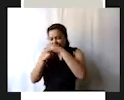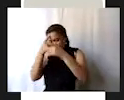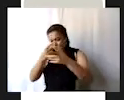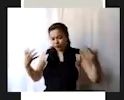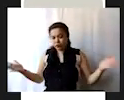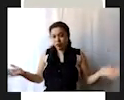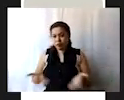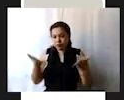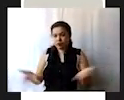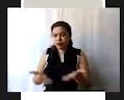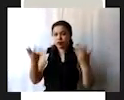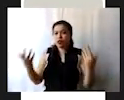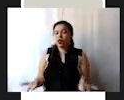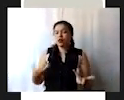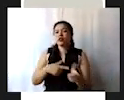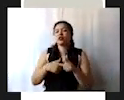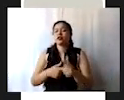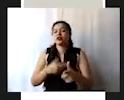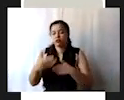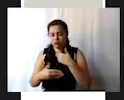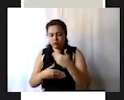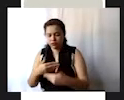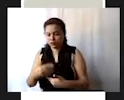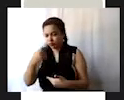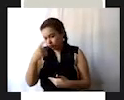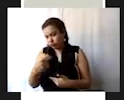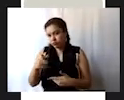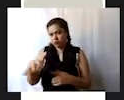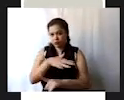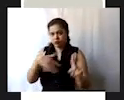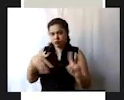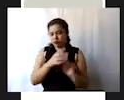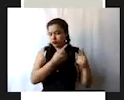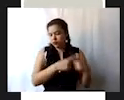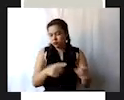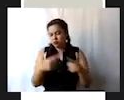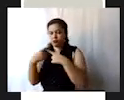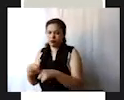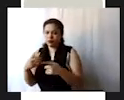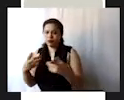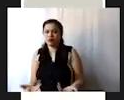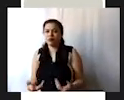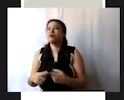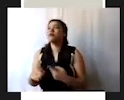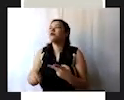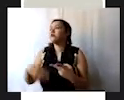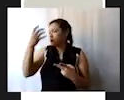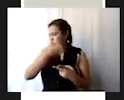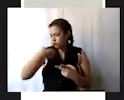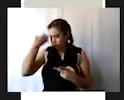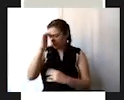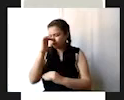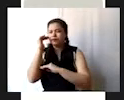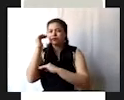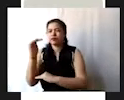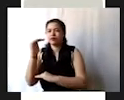efectuar un seguimiento del progreso en los distintos sectores y ámbitos, a evaluar las limitaciones y a